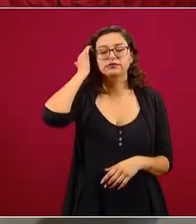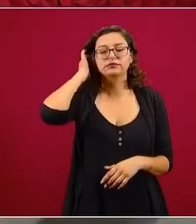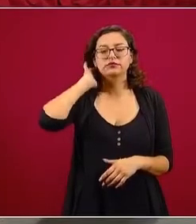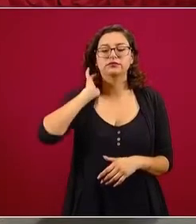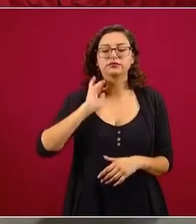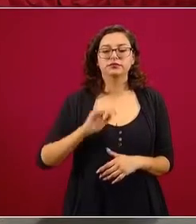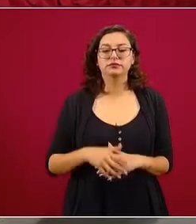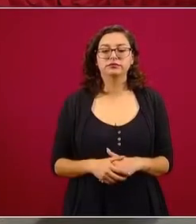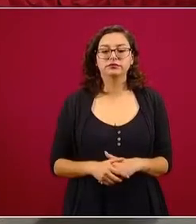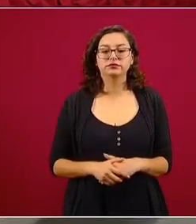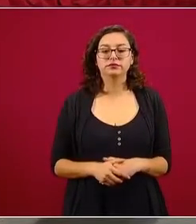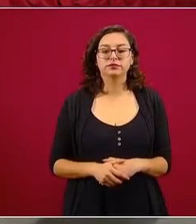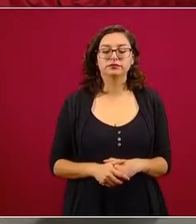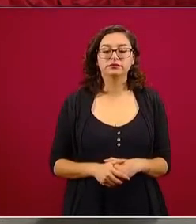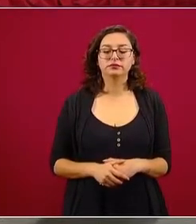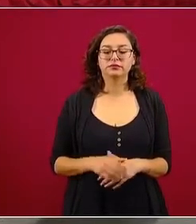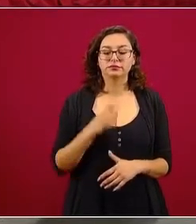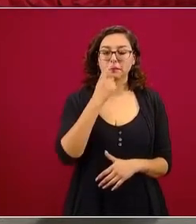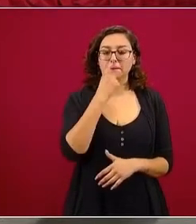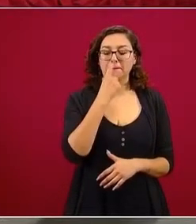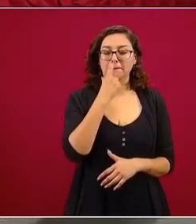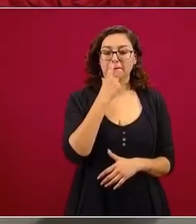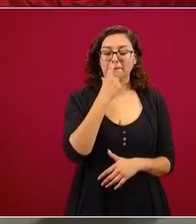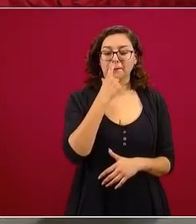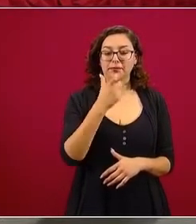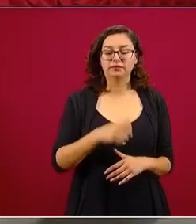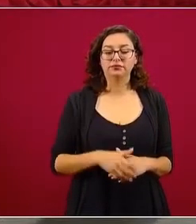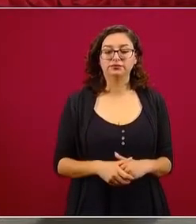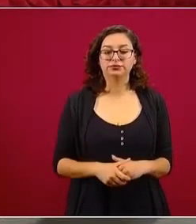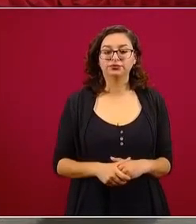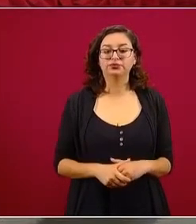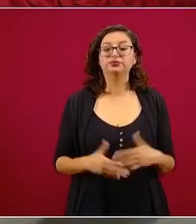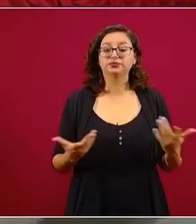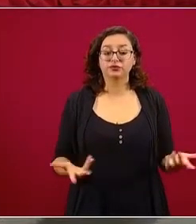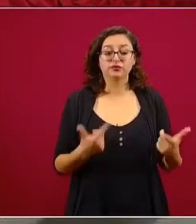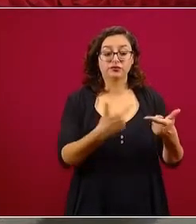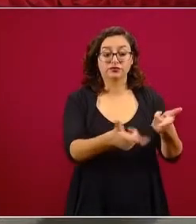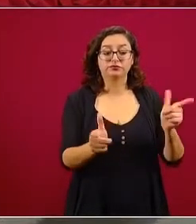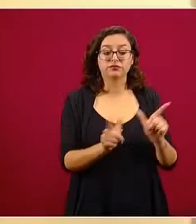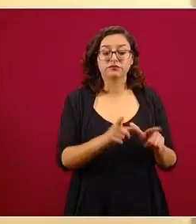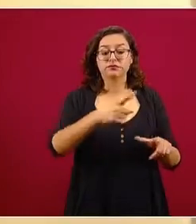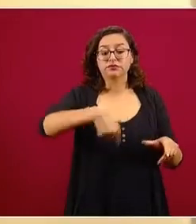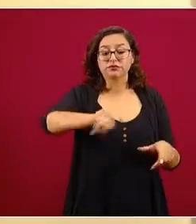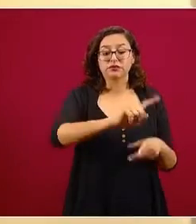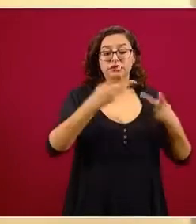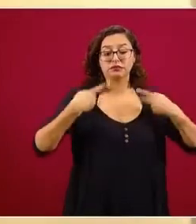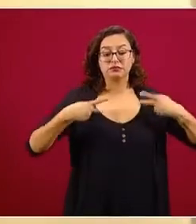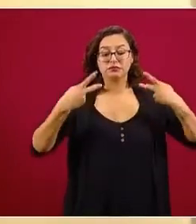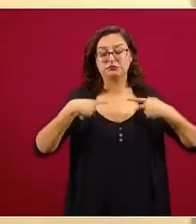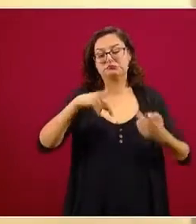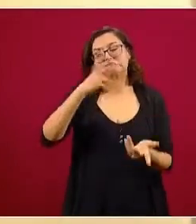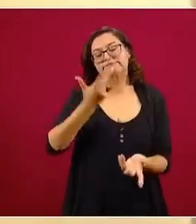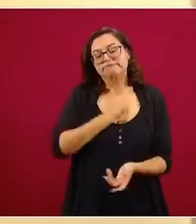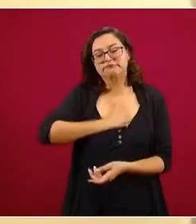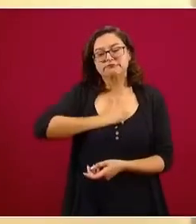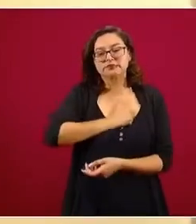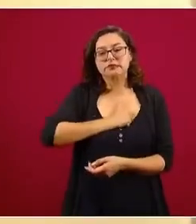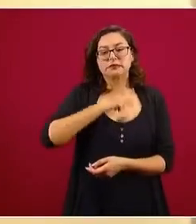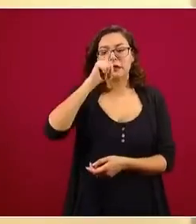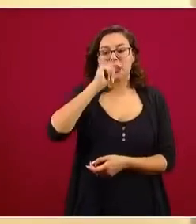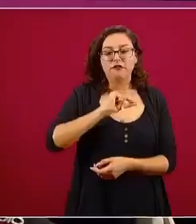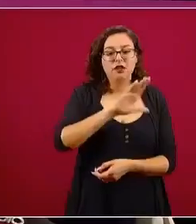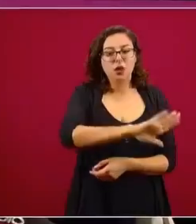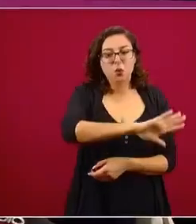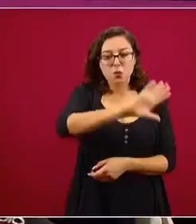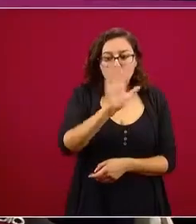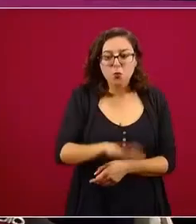Aquí vemos ahora el grupo de los profesionales de la salud que lamentablemente han fallecido, que perdieron la vida también a consecuencia de